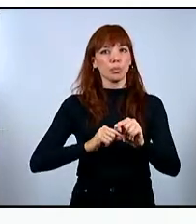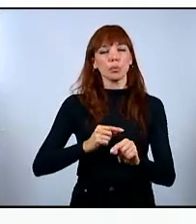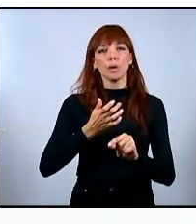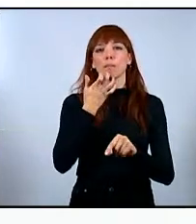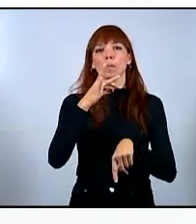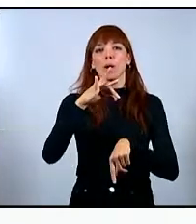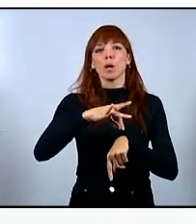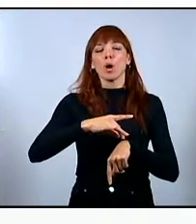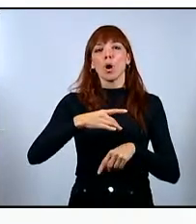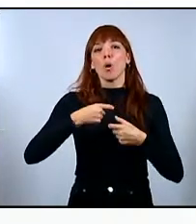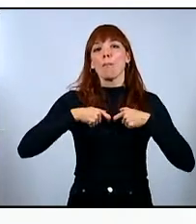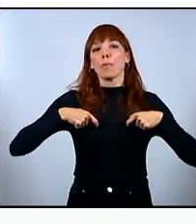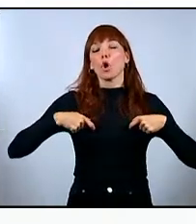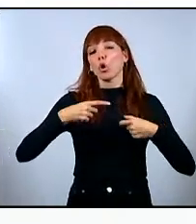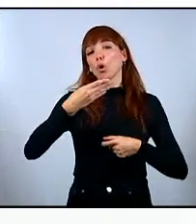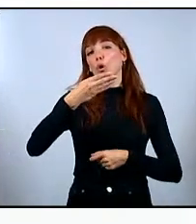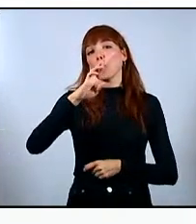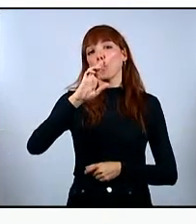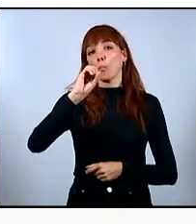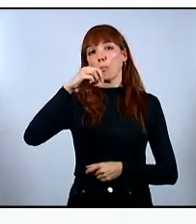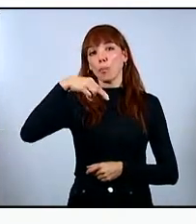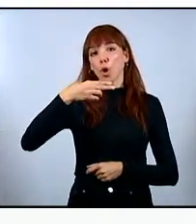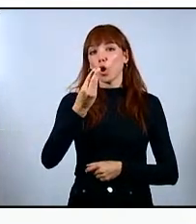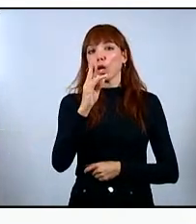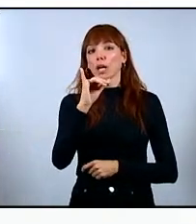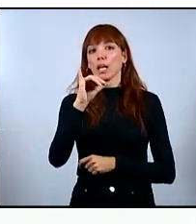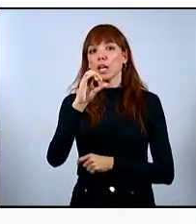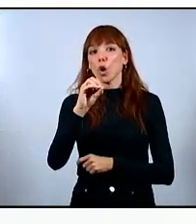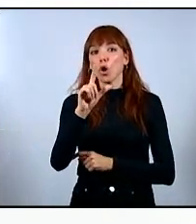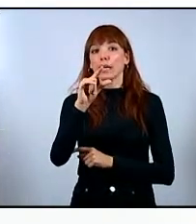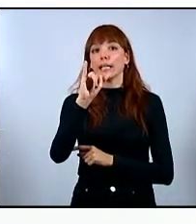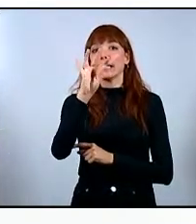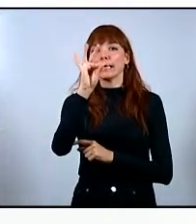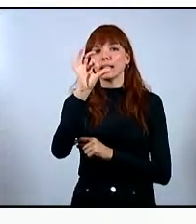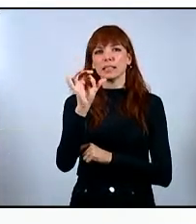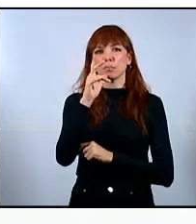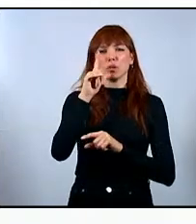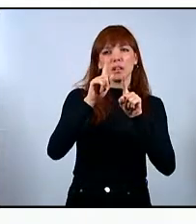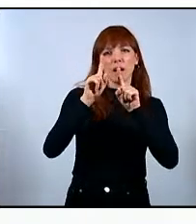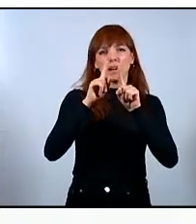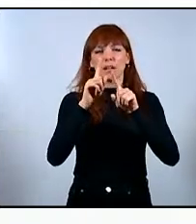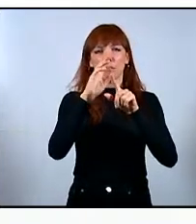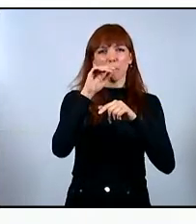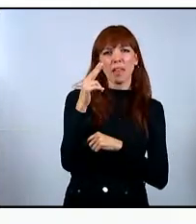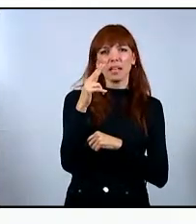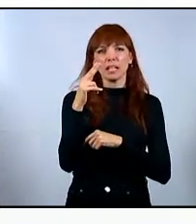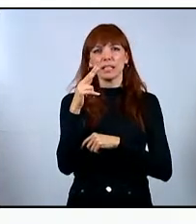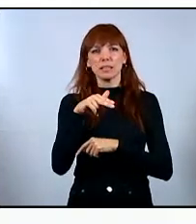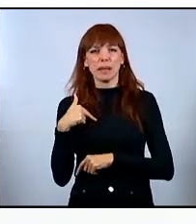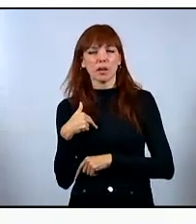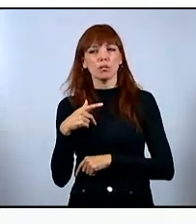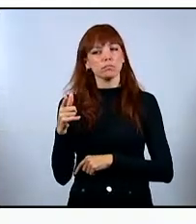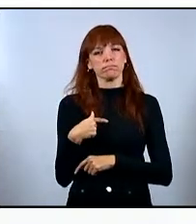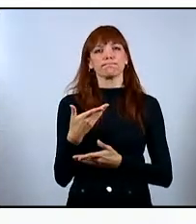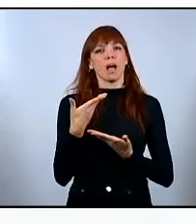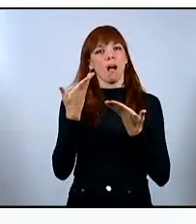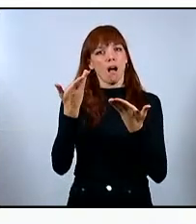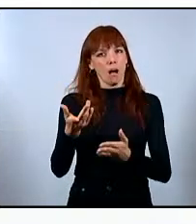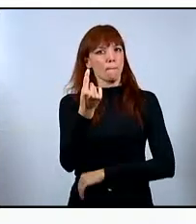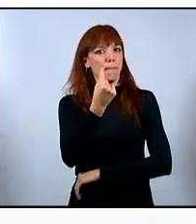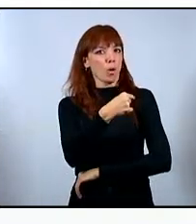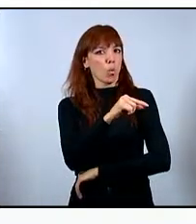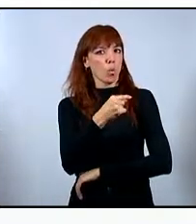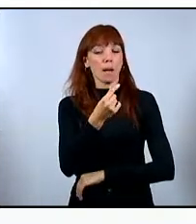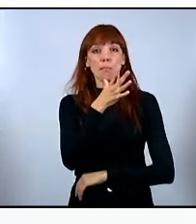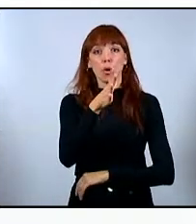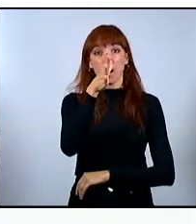la bronquiolitis y que tanto preocupa a padres y a sanitarios. Y es que durante el otoño y el invierno pasado,